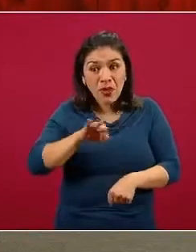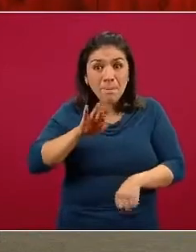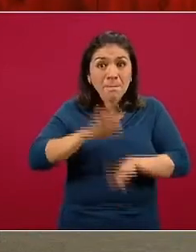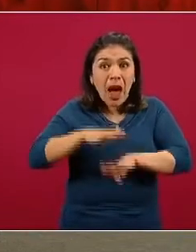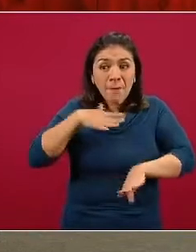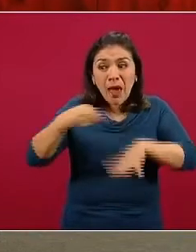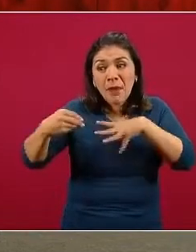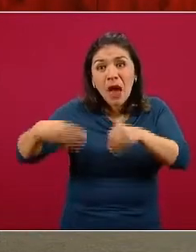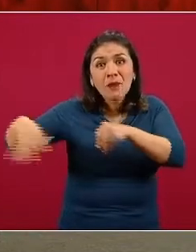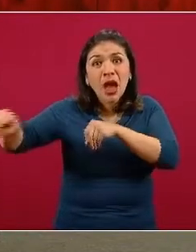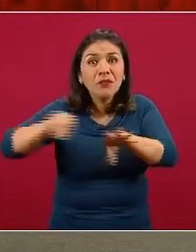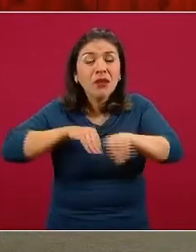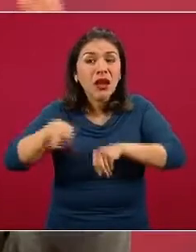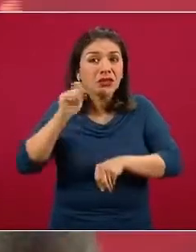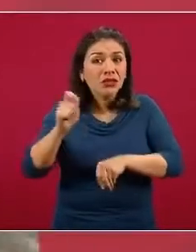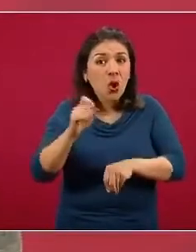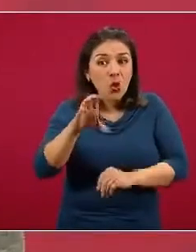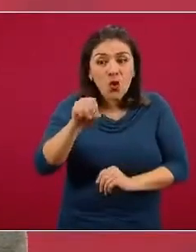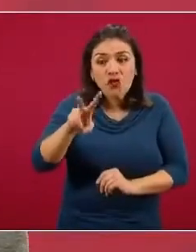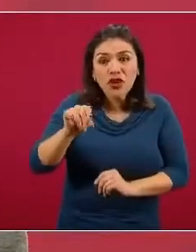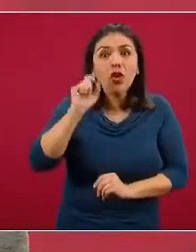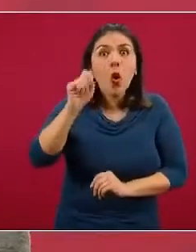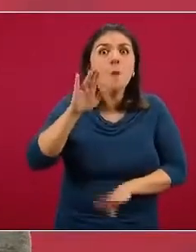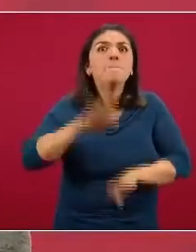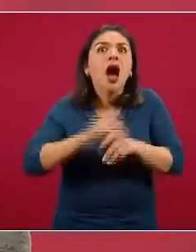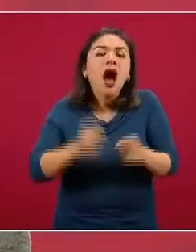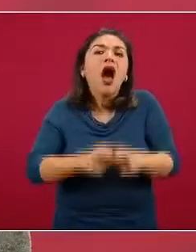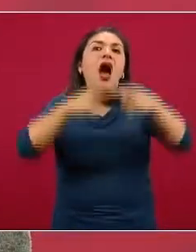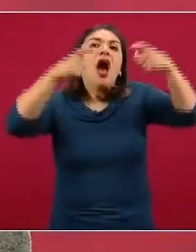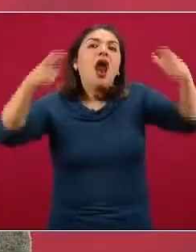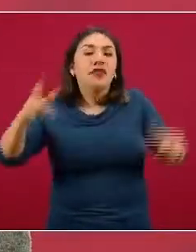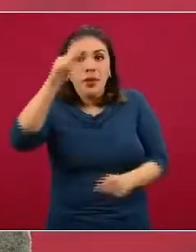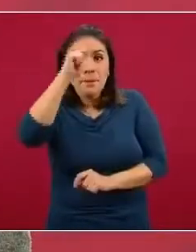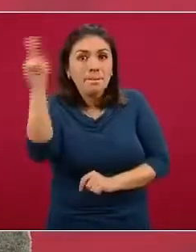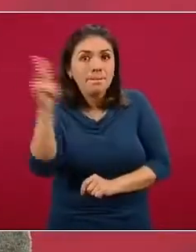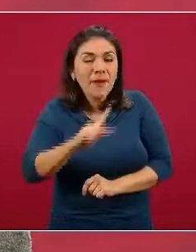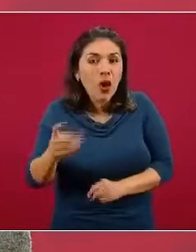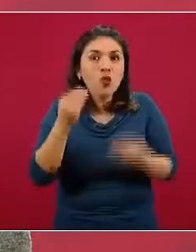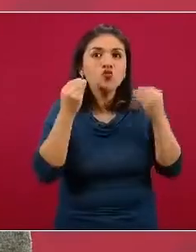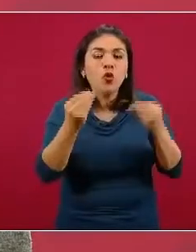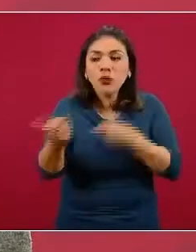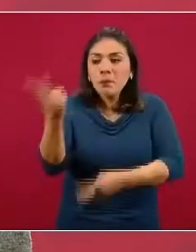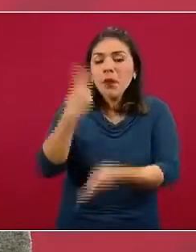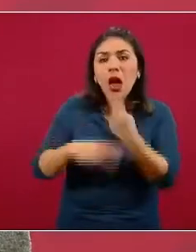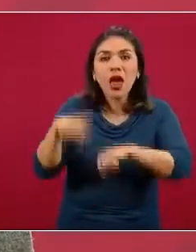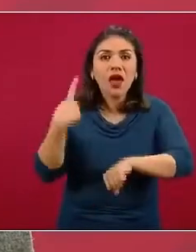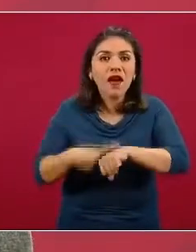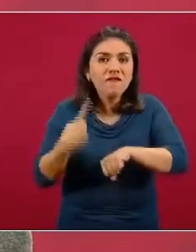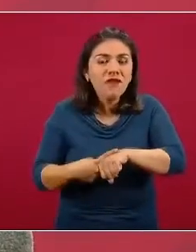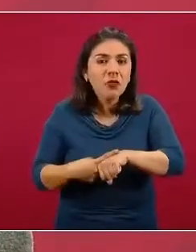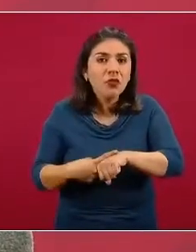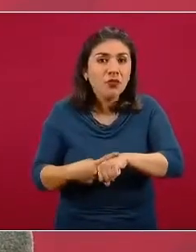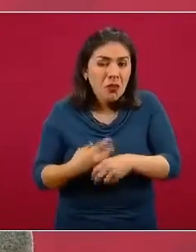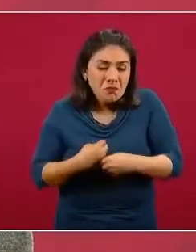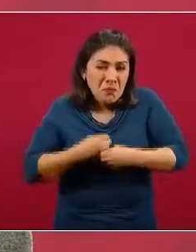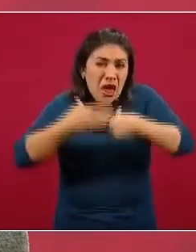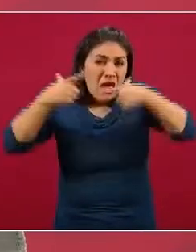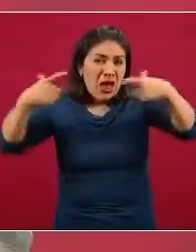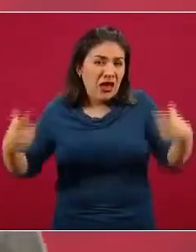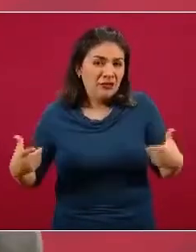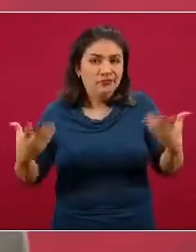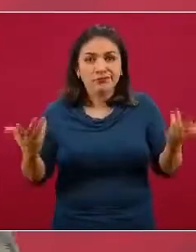COVID o de que se propague o extienda en términos numéricos la magnitud de la epidemia de